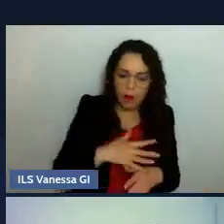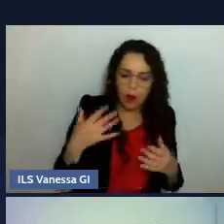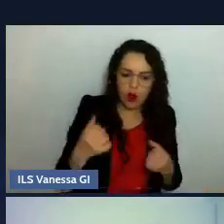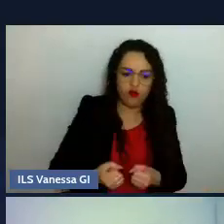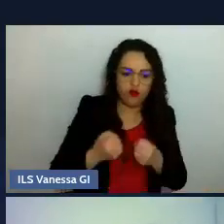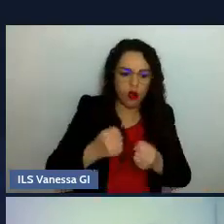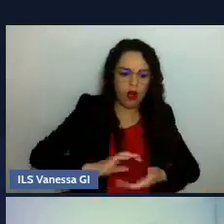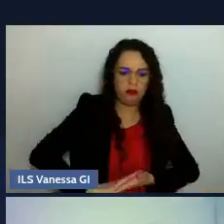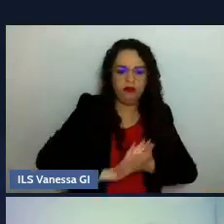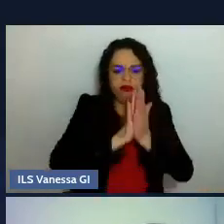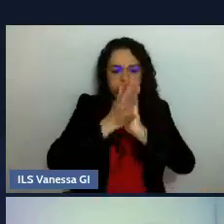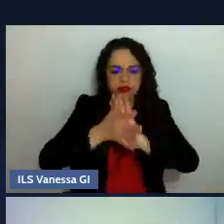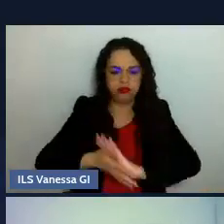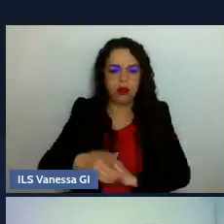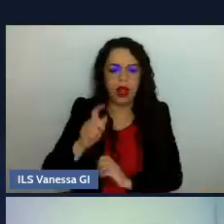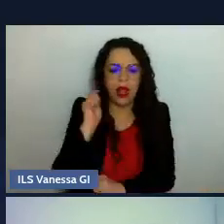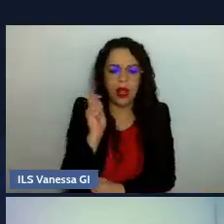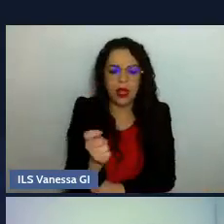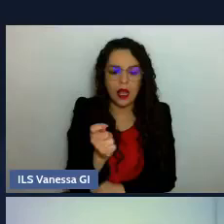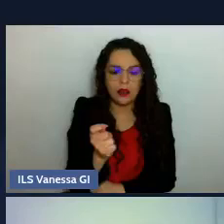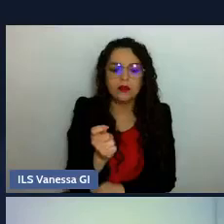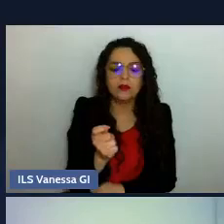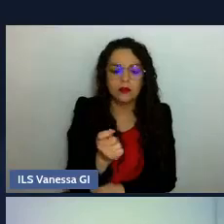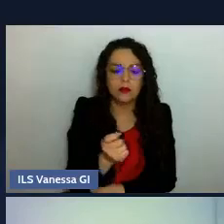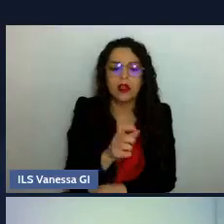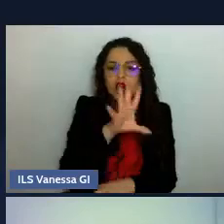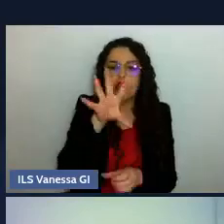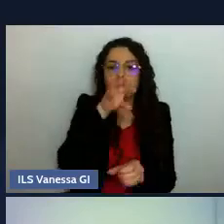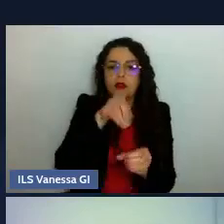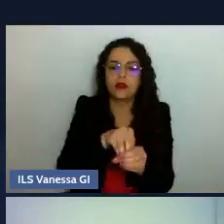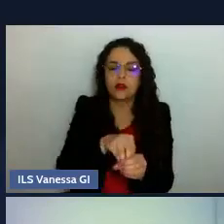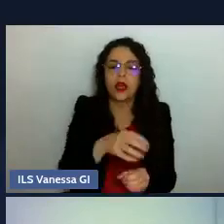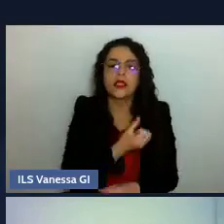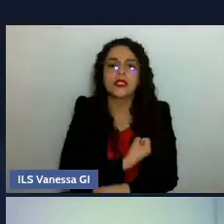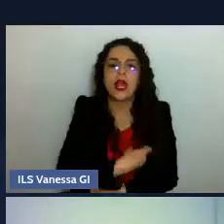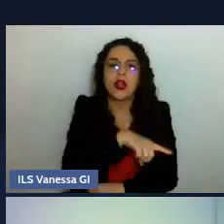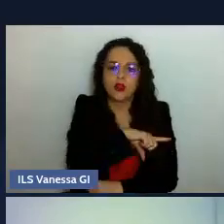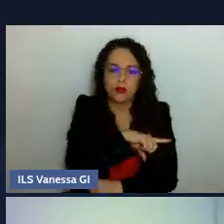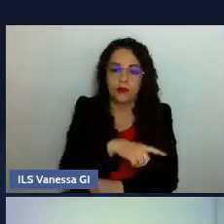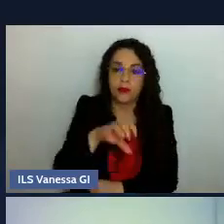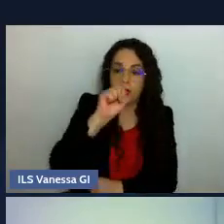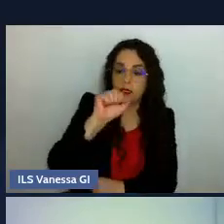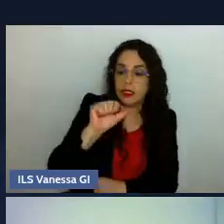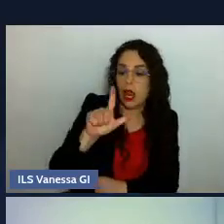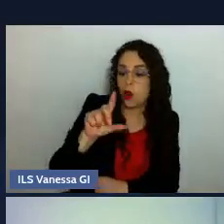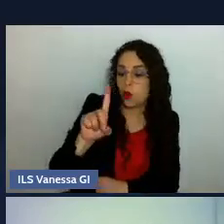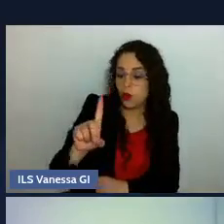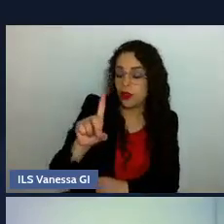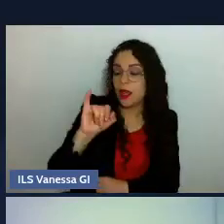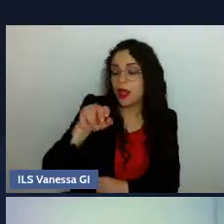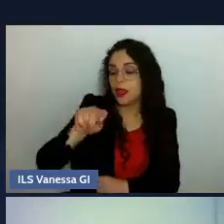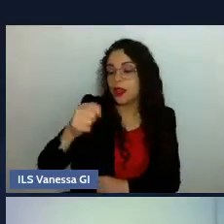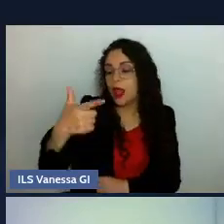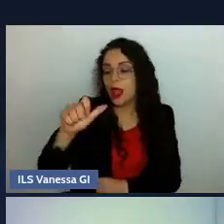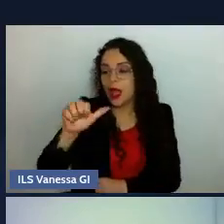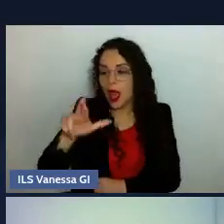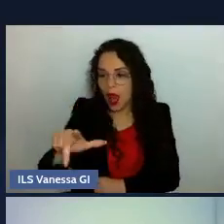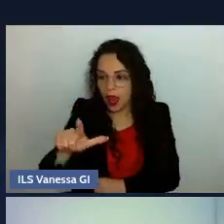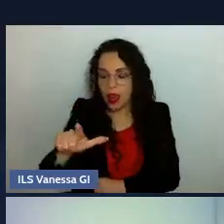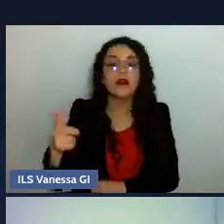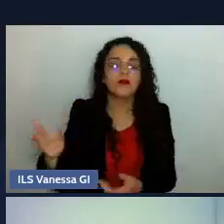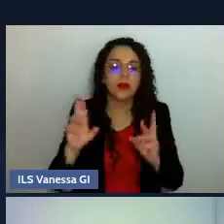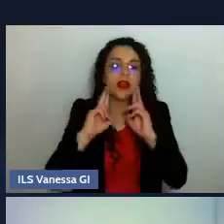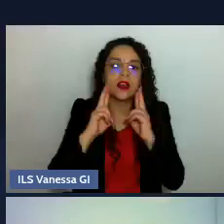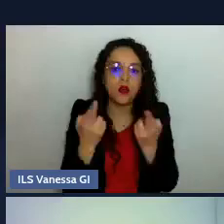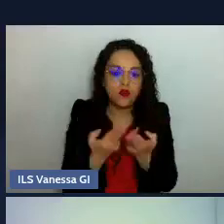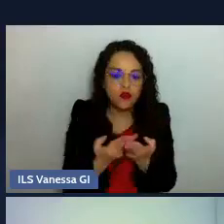salud integral. O sea, ¿qué es la salud integral? Entonces empieza a haber una serie de sesiones, de reuniones, y se dice que la salud no